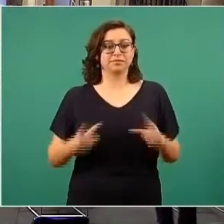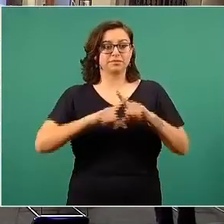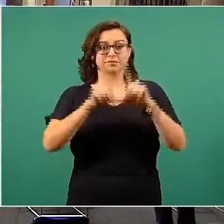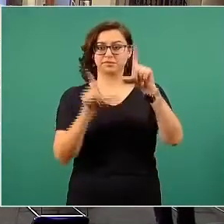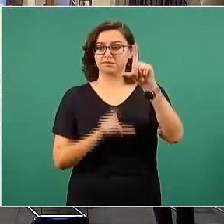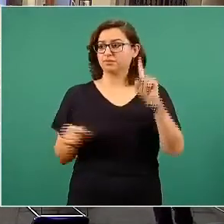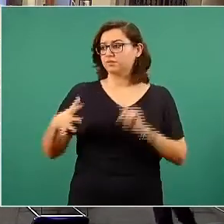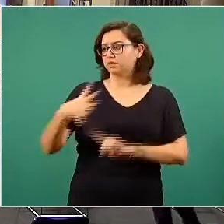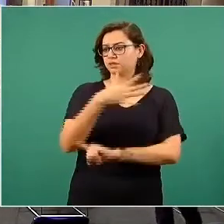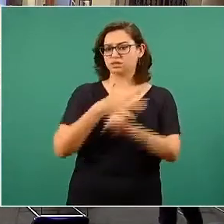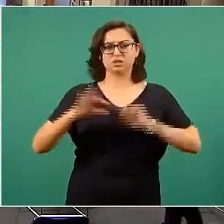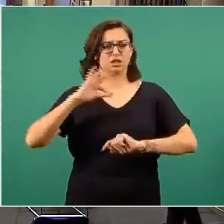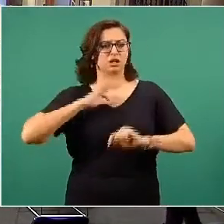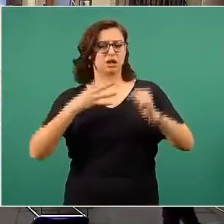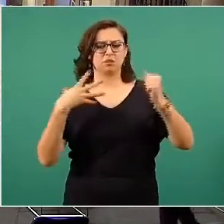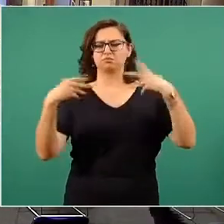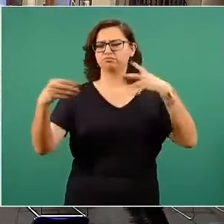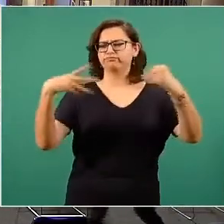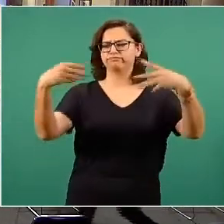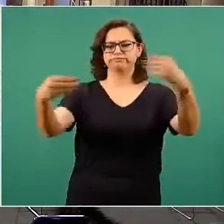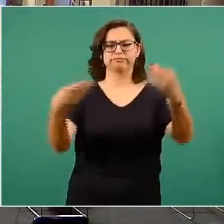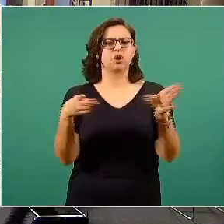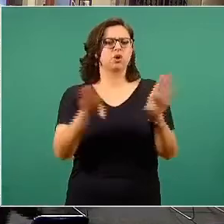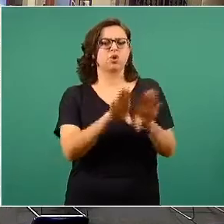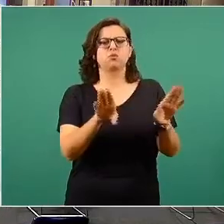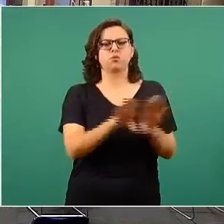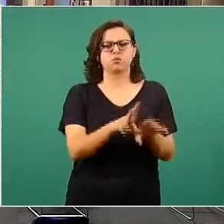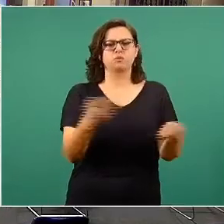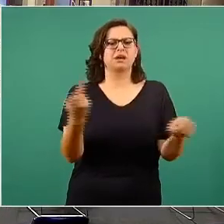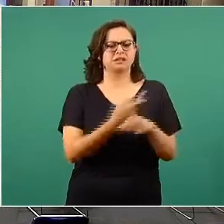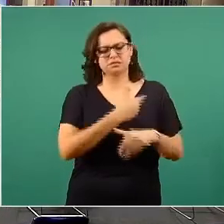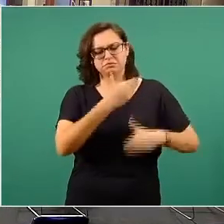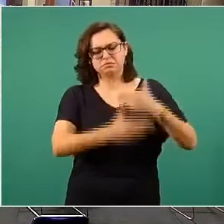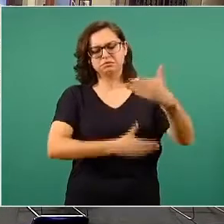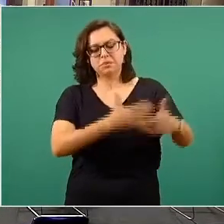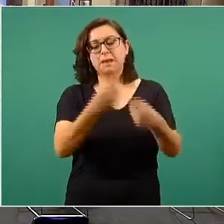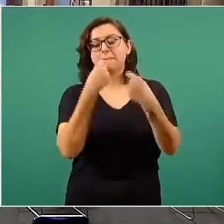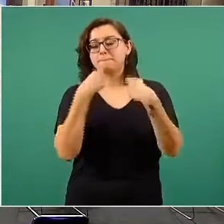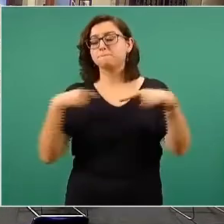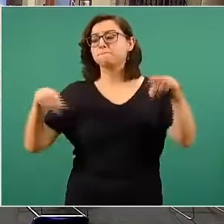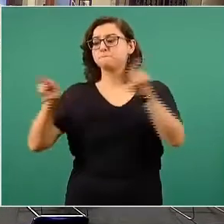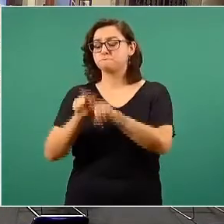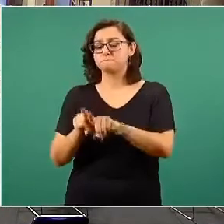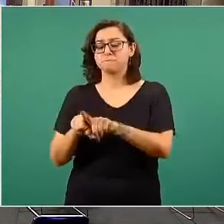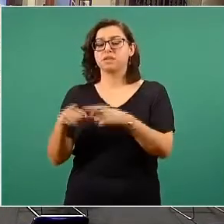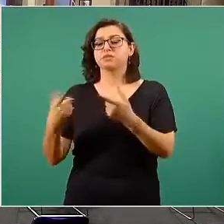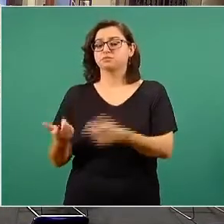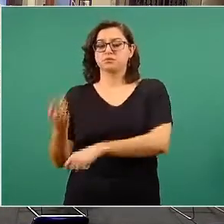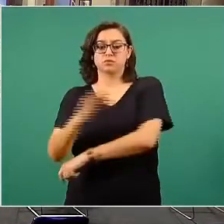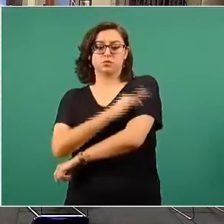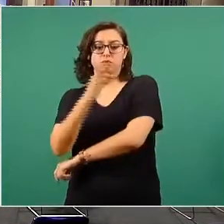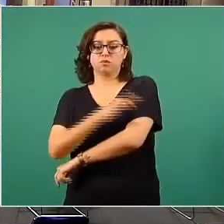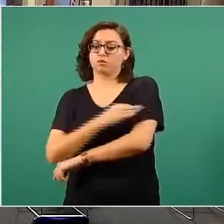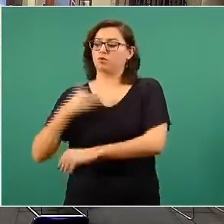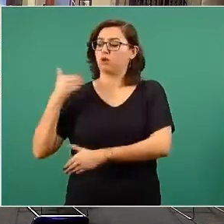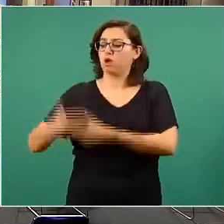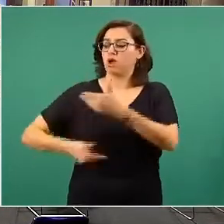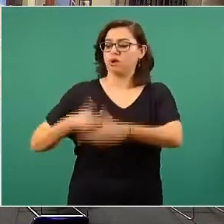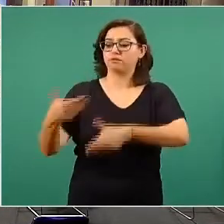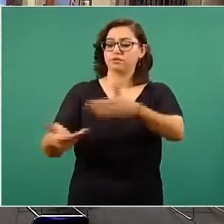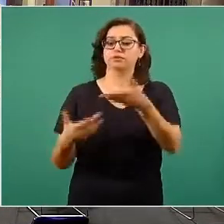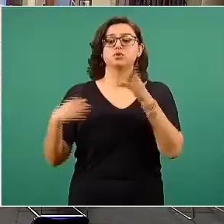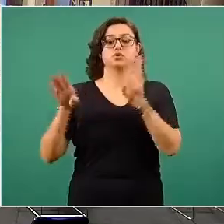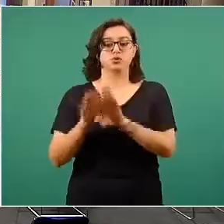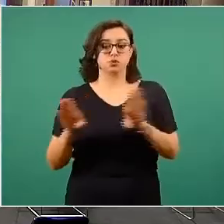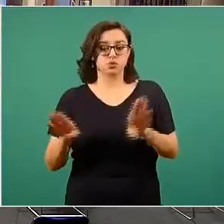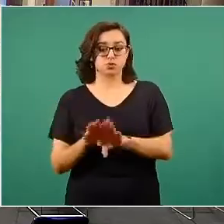México y el avance del programa de vacunación COVID, y vamos a comentar sobre las expectativas de lo que se ha logrado